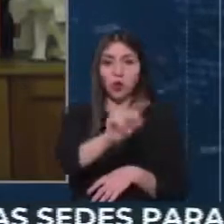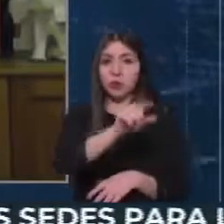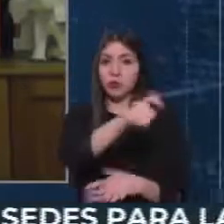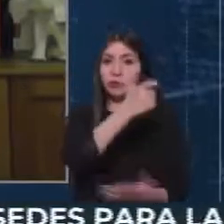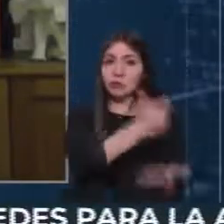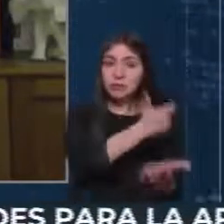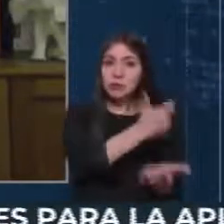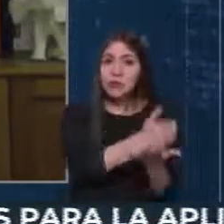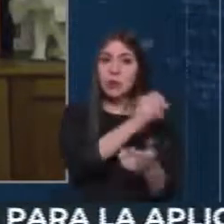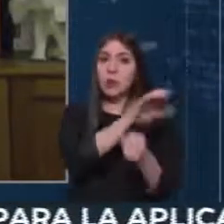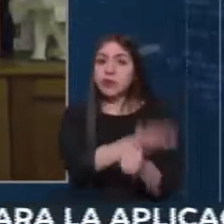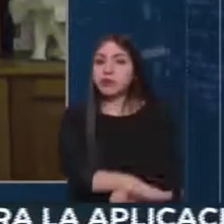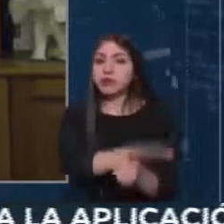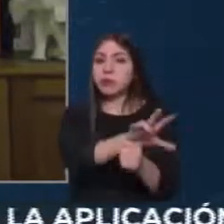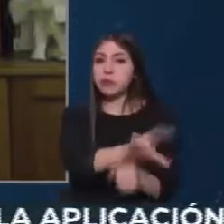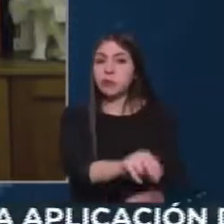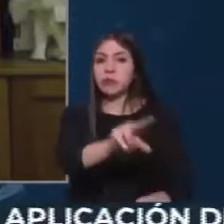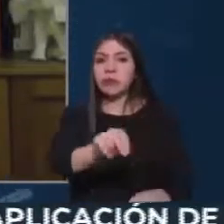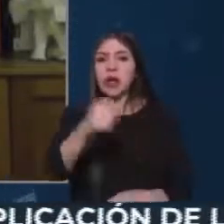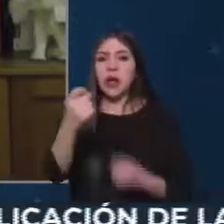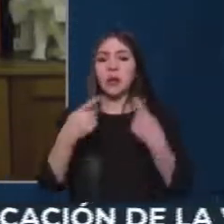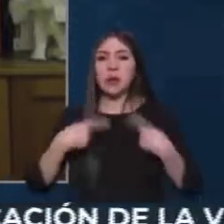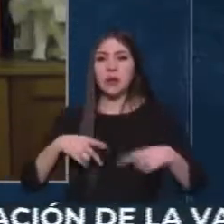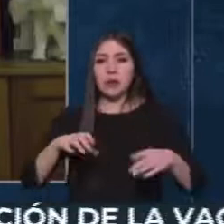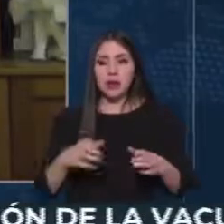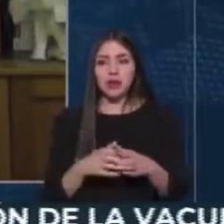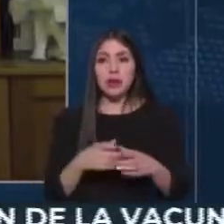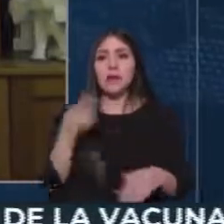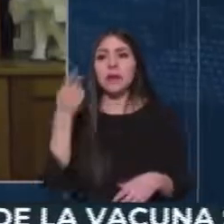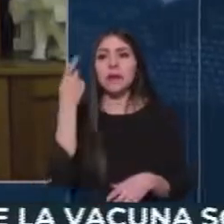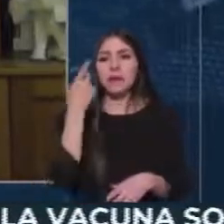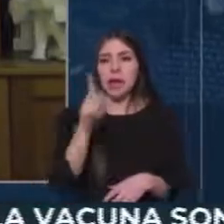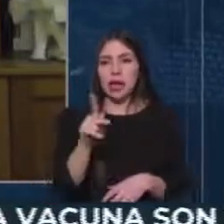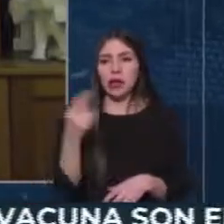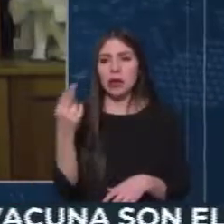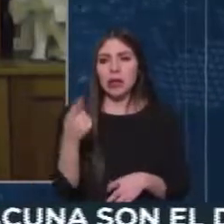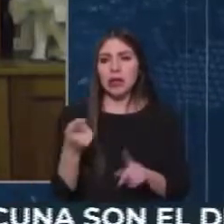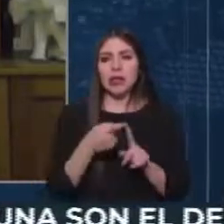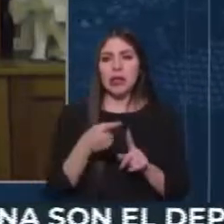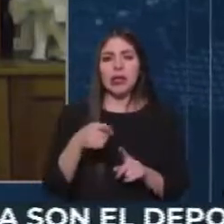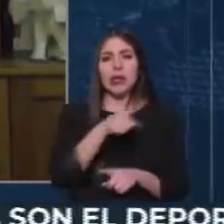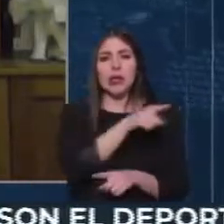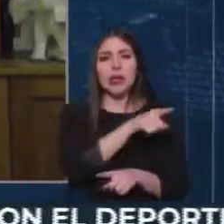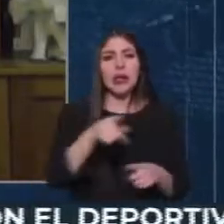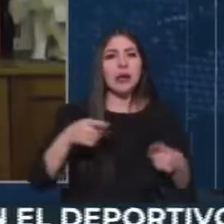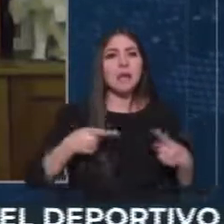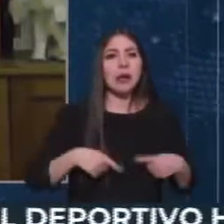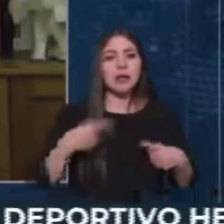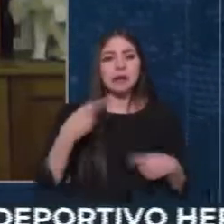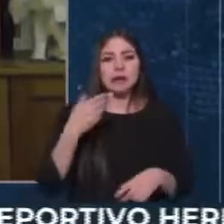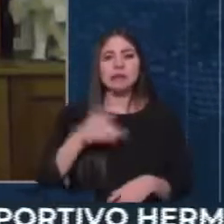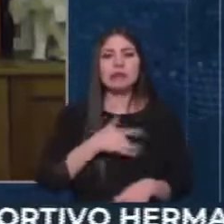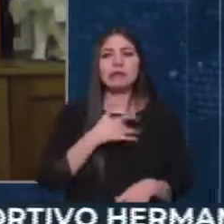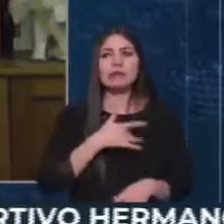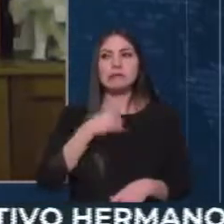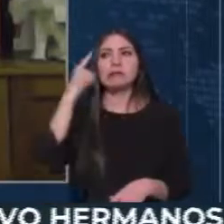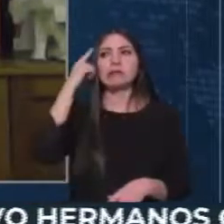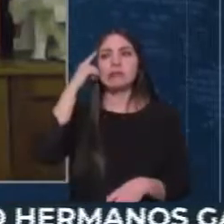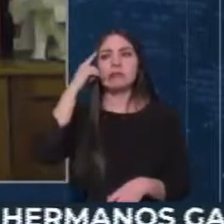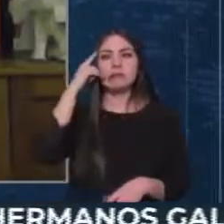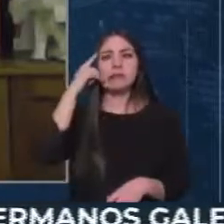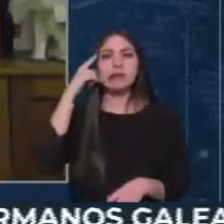poblaciones, y pues si no viene acompañado de cierta conciencia de la población, si no viene quizá